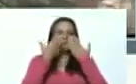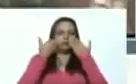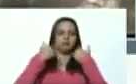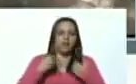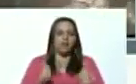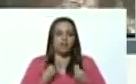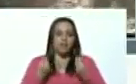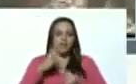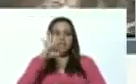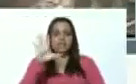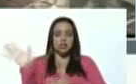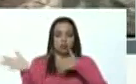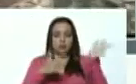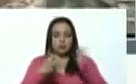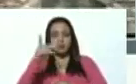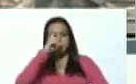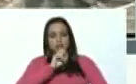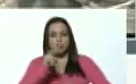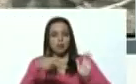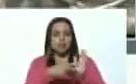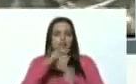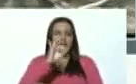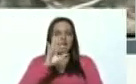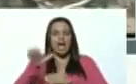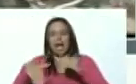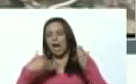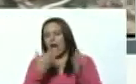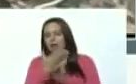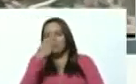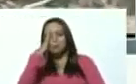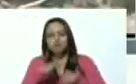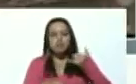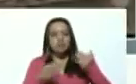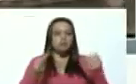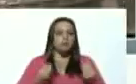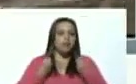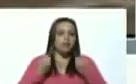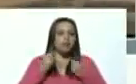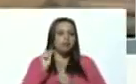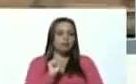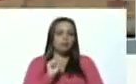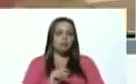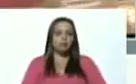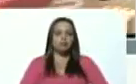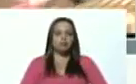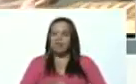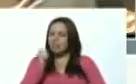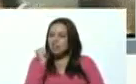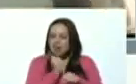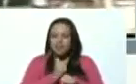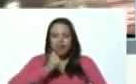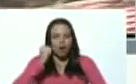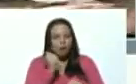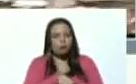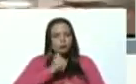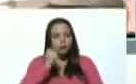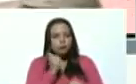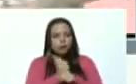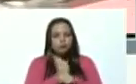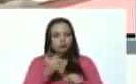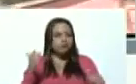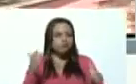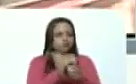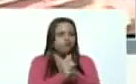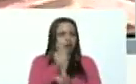5 de marzo del 2013, hasta el último suspiro de su vida, trabajó por el sueño de la